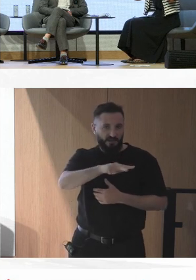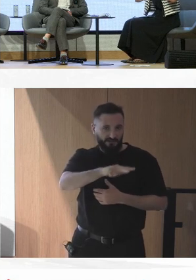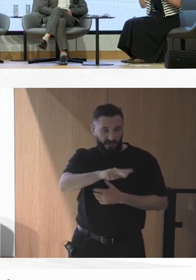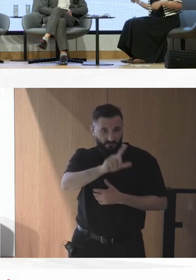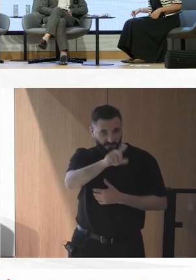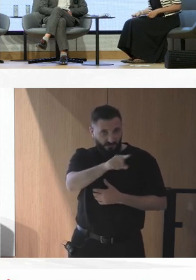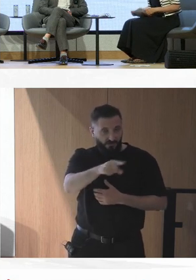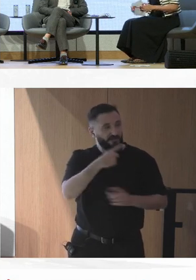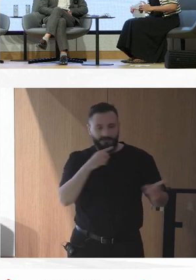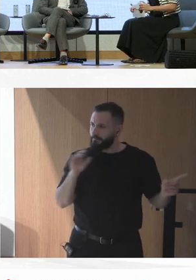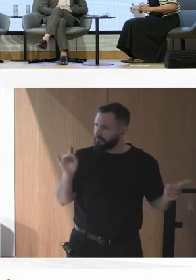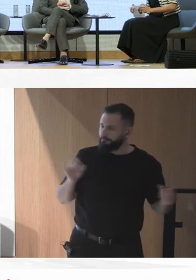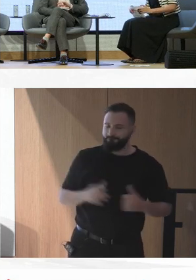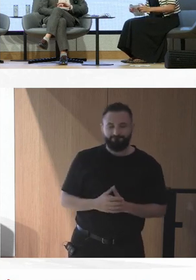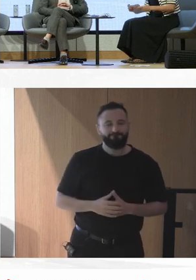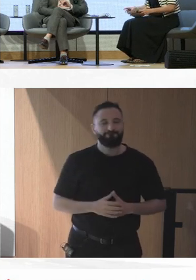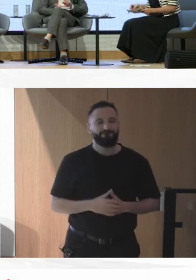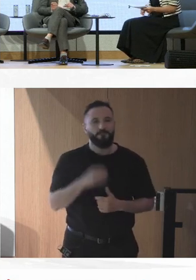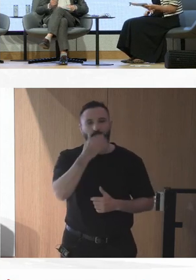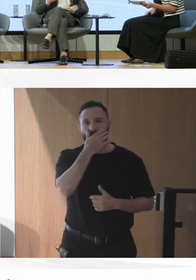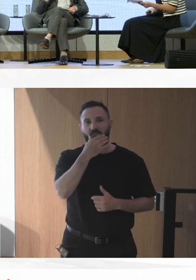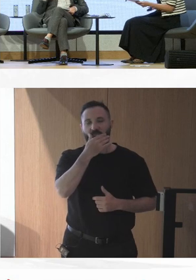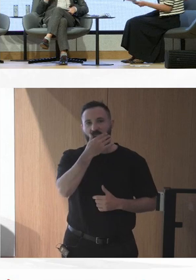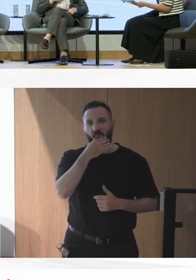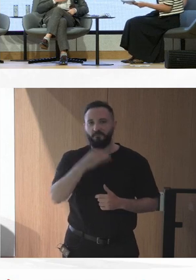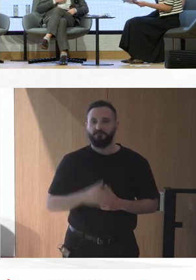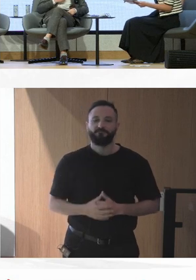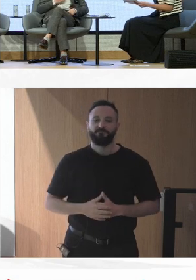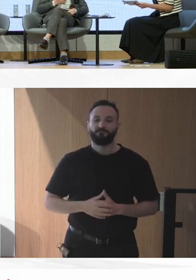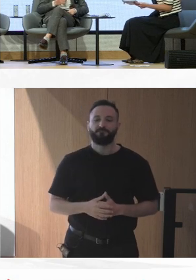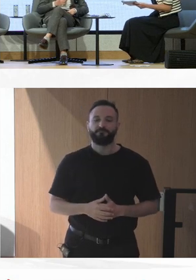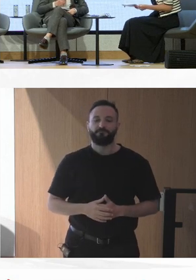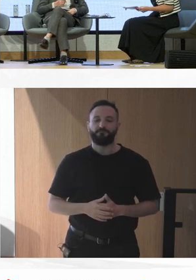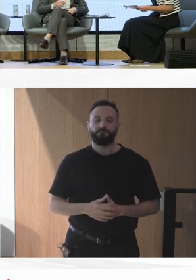Great. Sí, señor. Gracias.